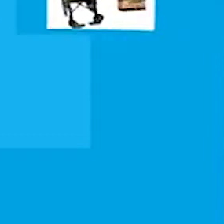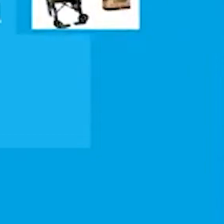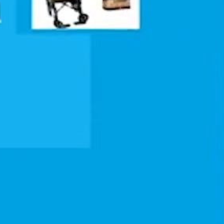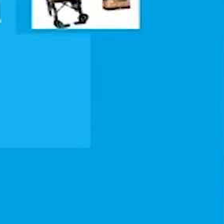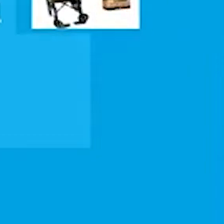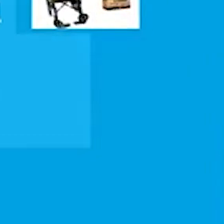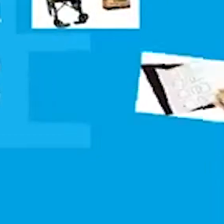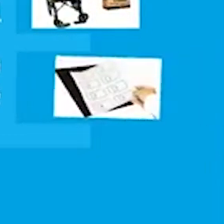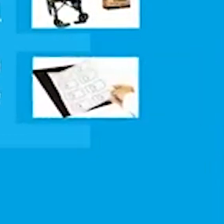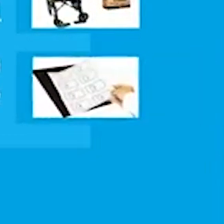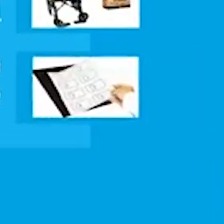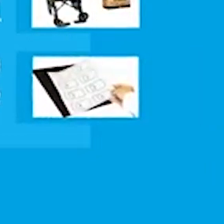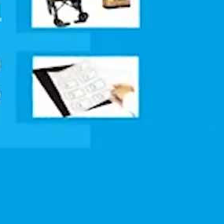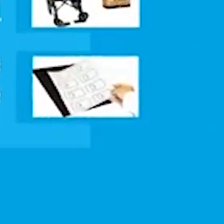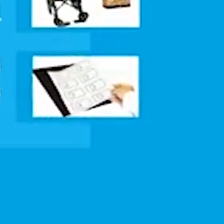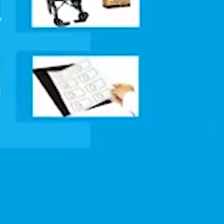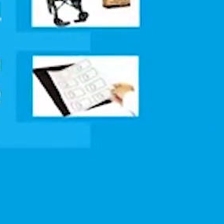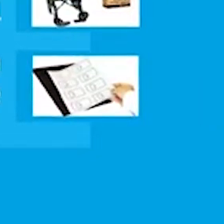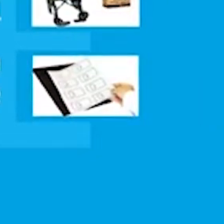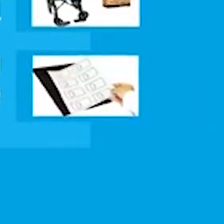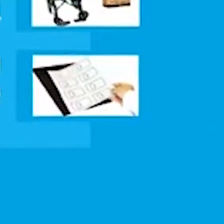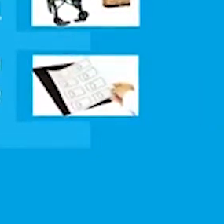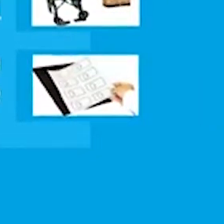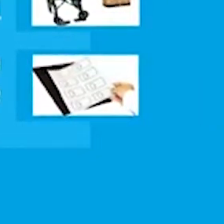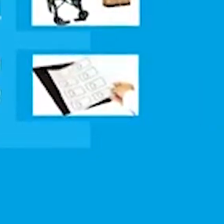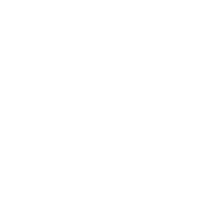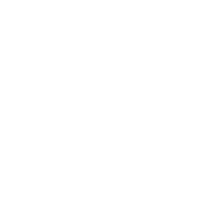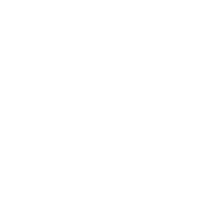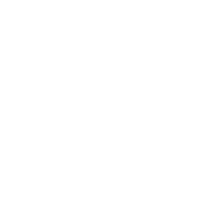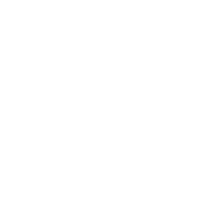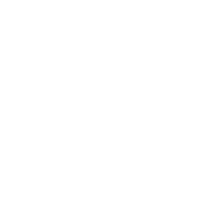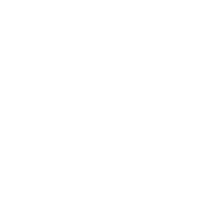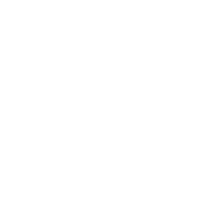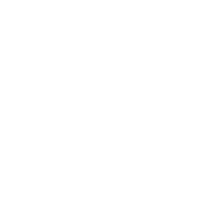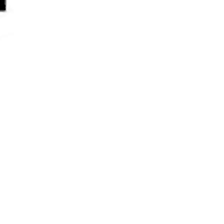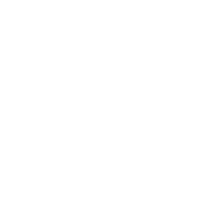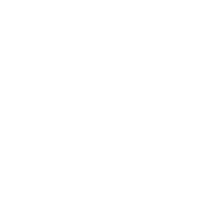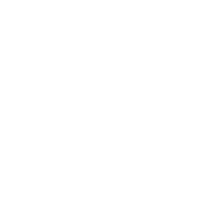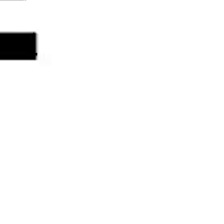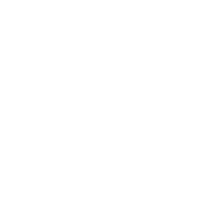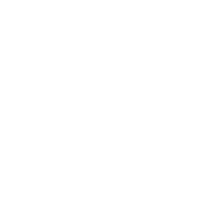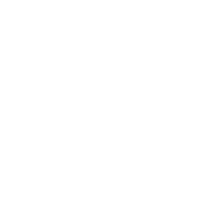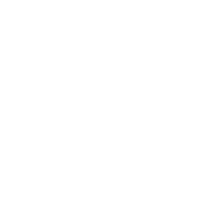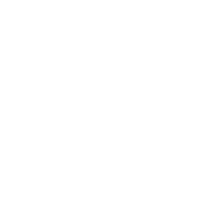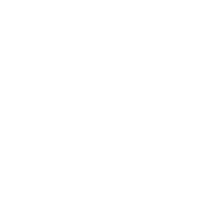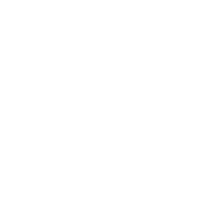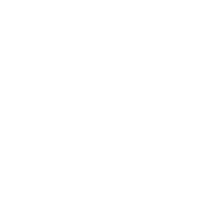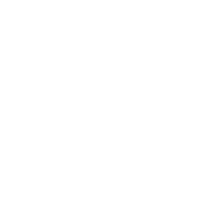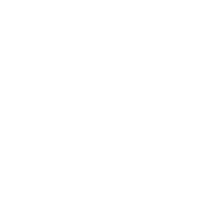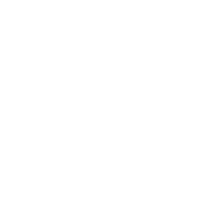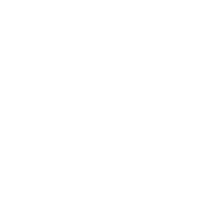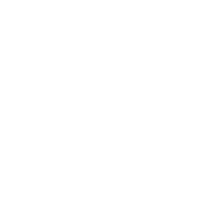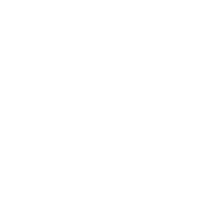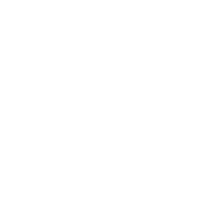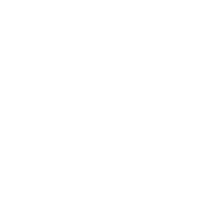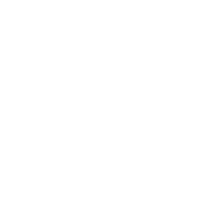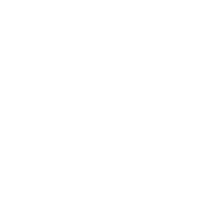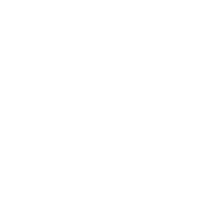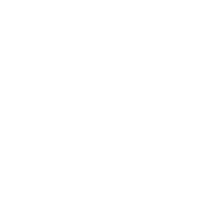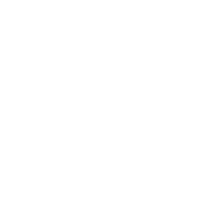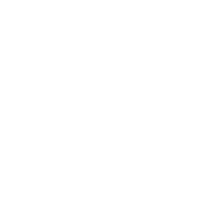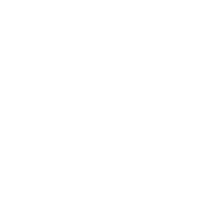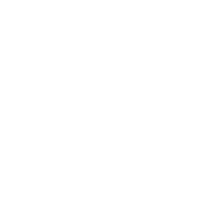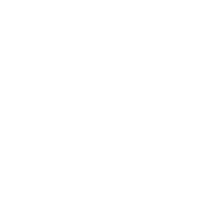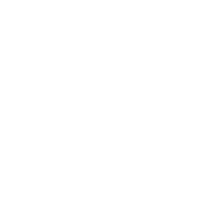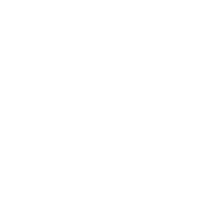braille, mampara móvil y otras asistencias para mayor facilidad. Este 1 de abril, que no le da igual, vote y ame a su país. Un voto